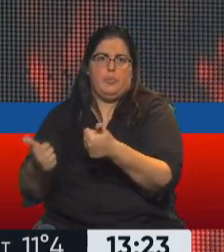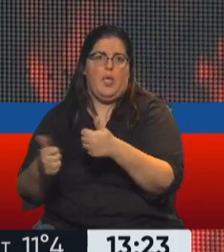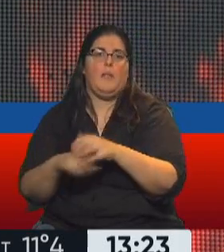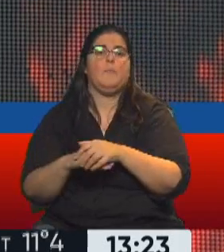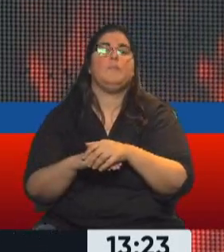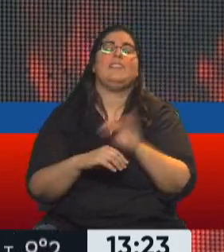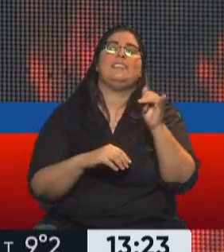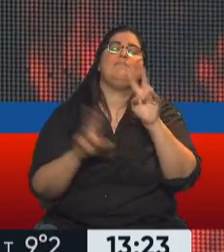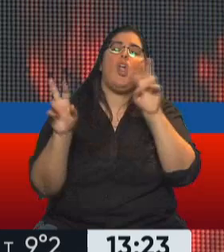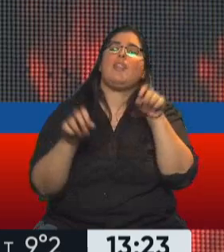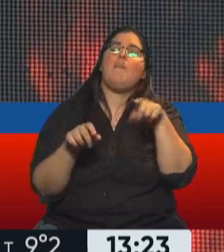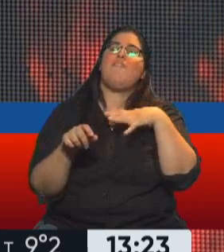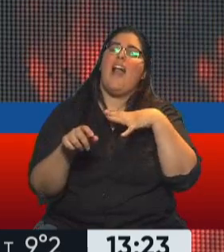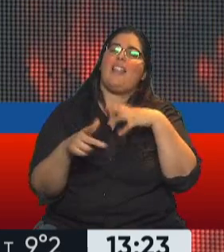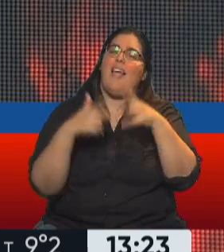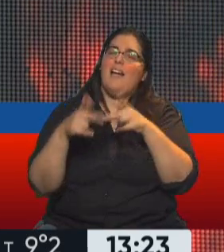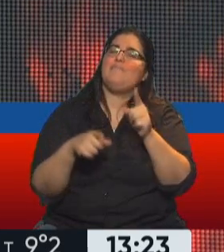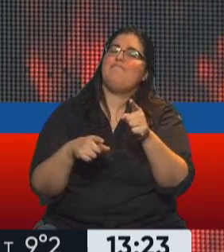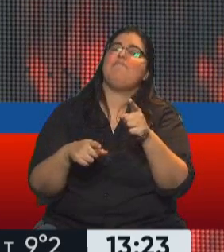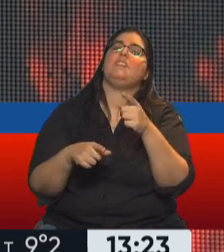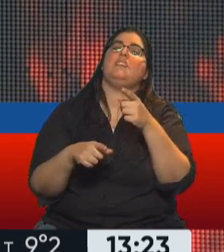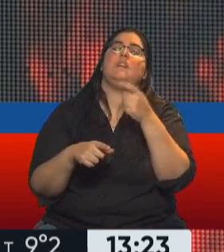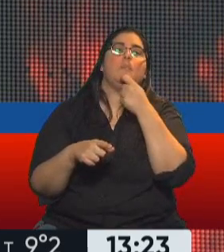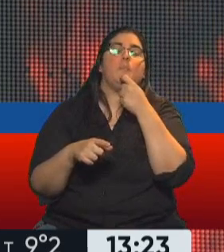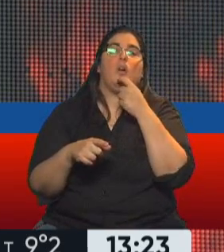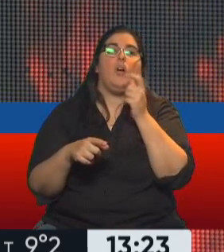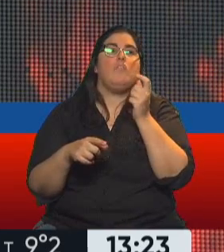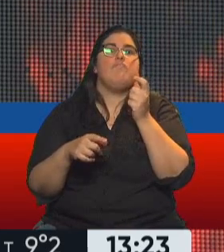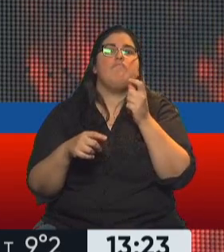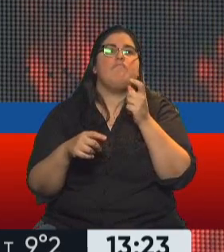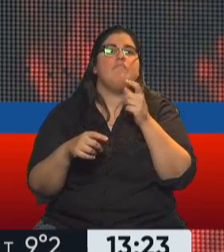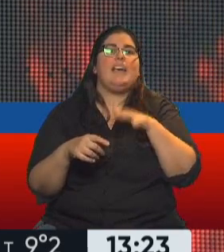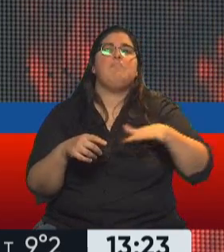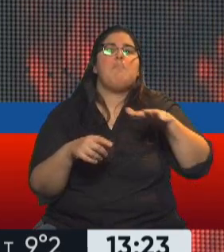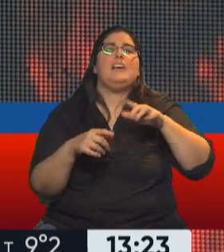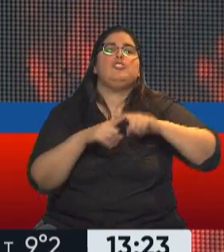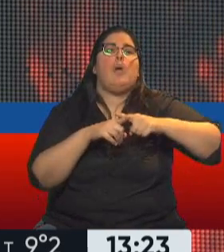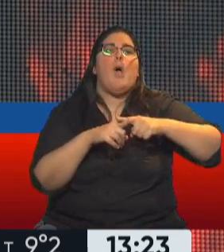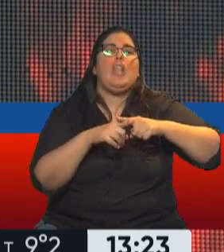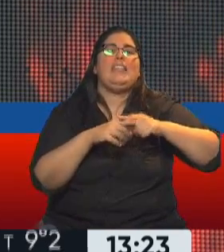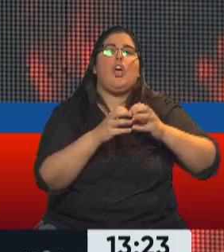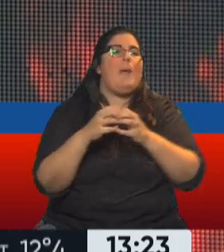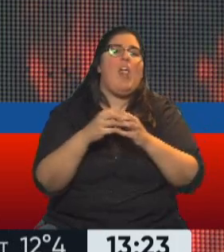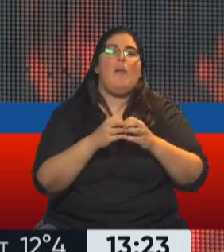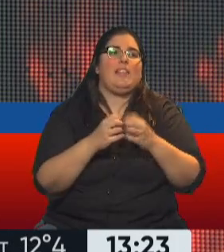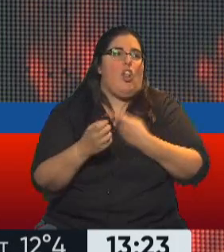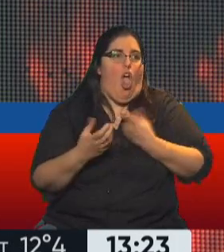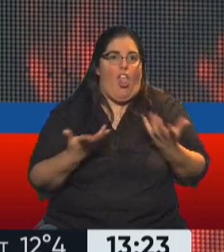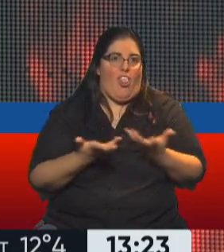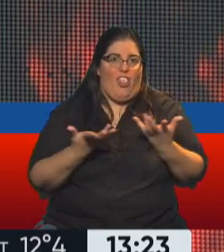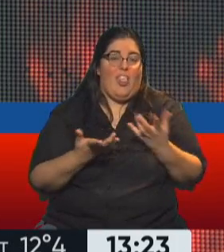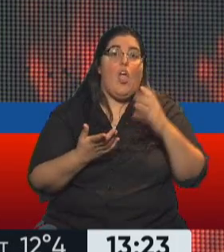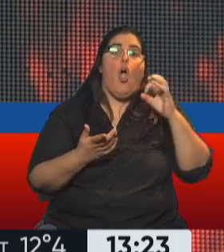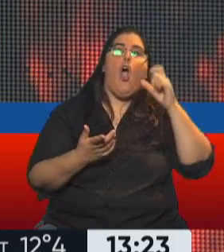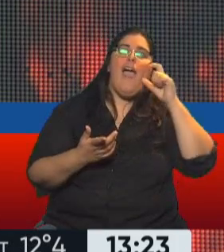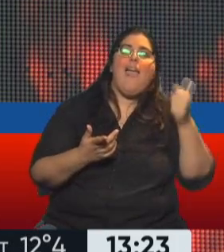dejando en la puerta, que es el tema de qué organismos, ante qué espacios políticos regionales tenemos para debatir este tipo de cosas, ¿no? Que aparece la OEA